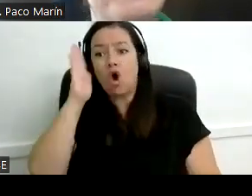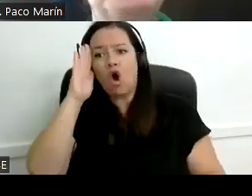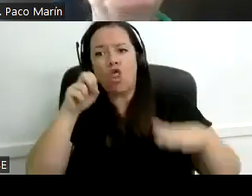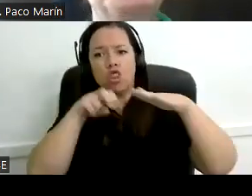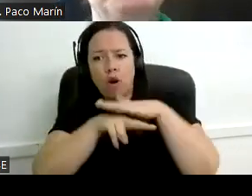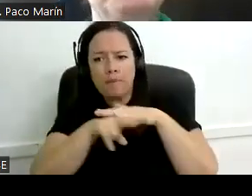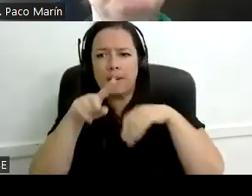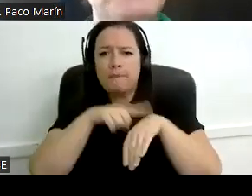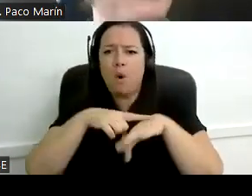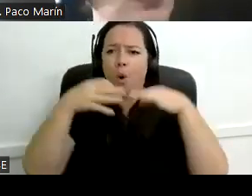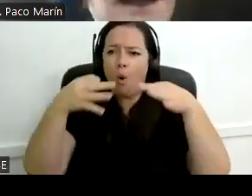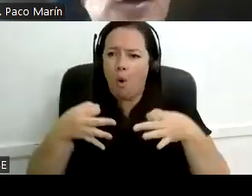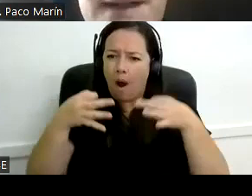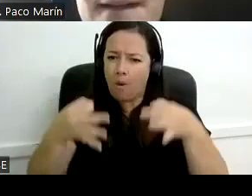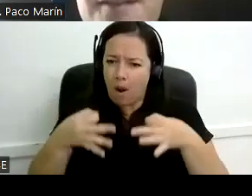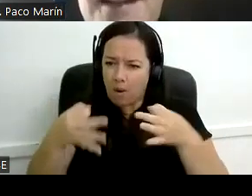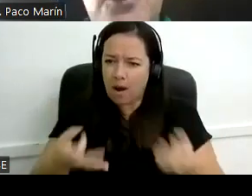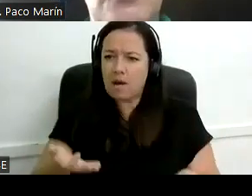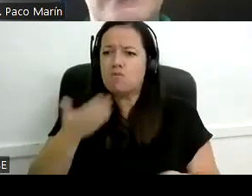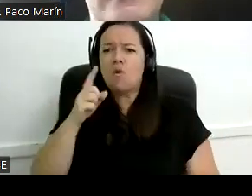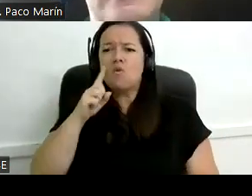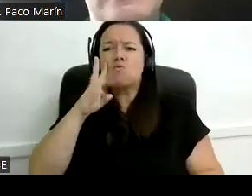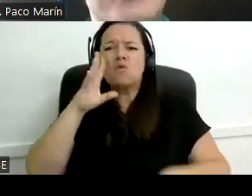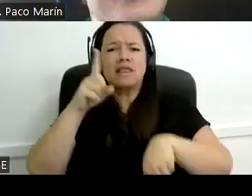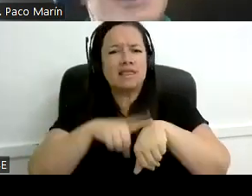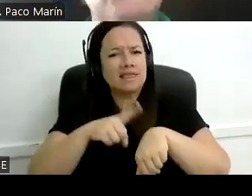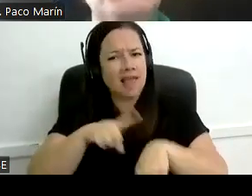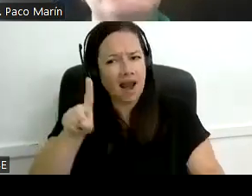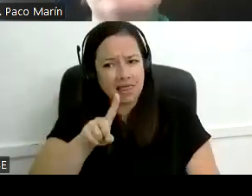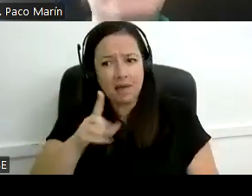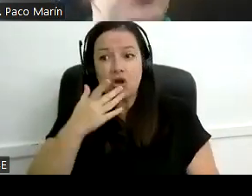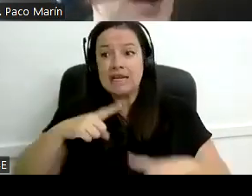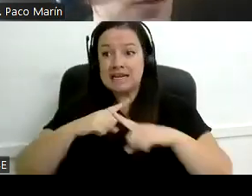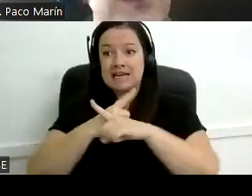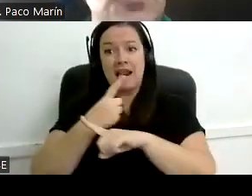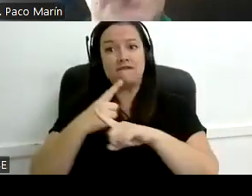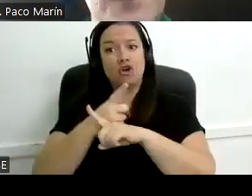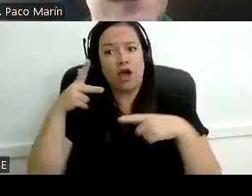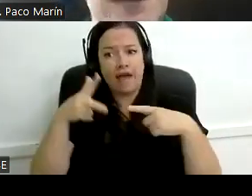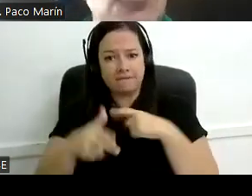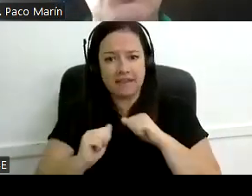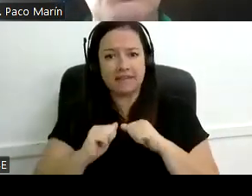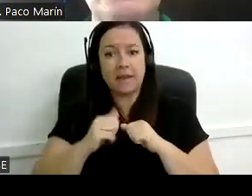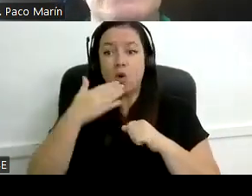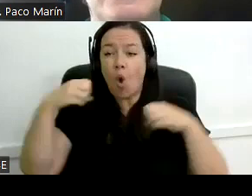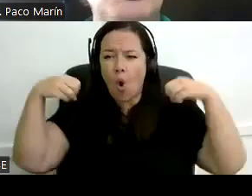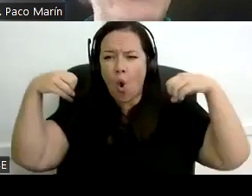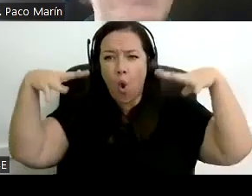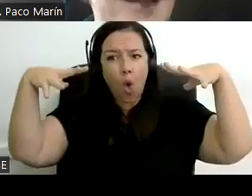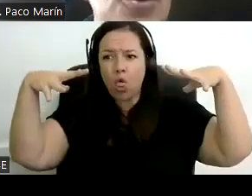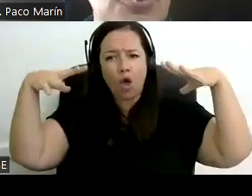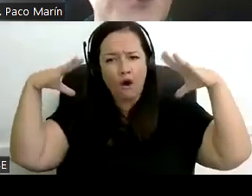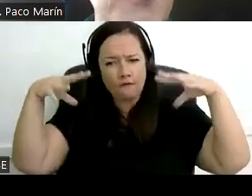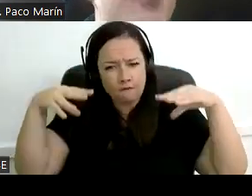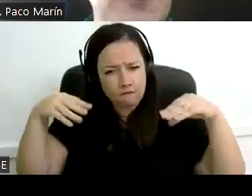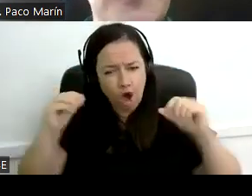regular, que no se vaya a dormir demasiado alterado, que no se acueste con demasiada luz,